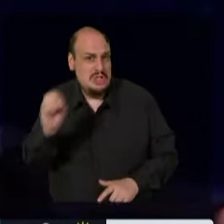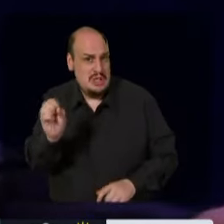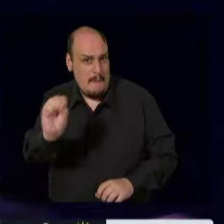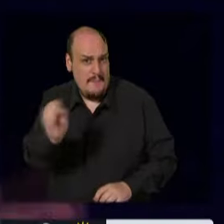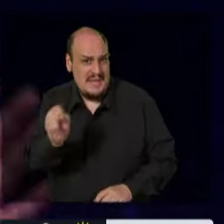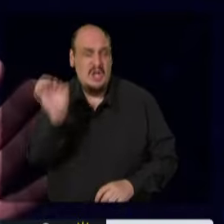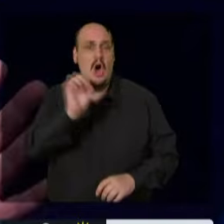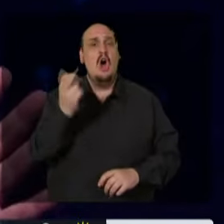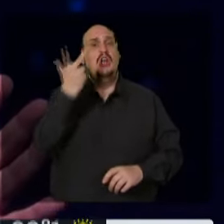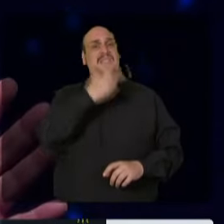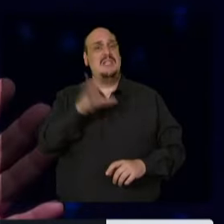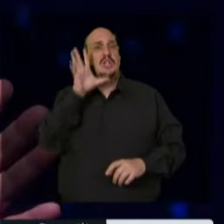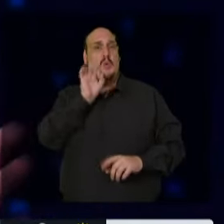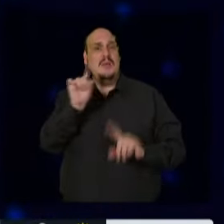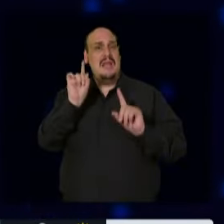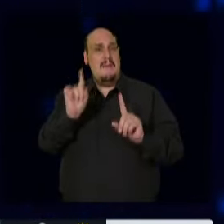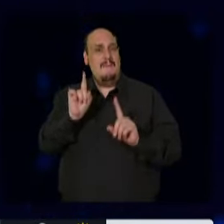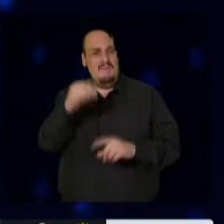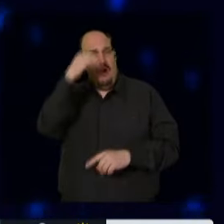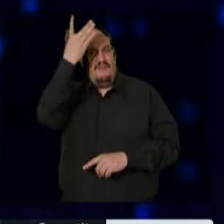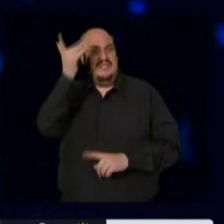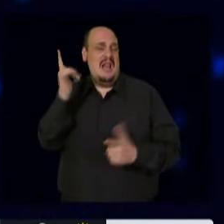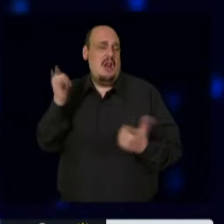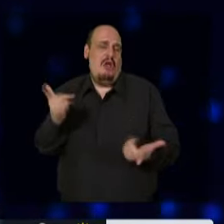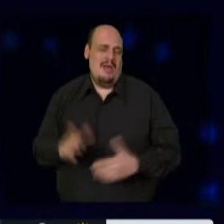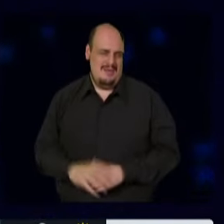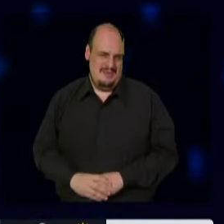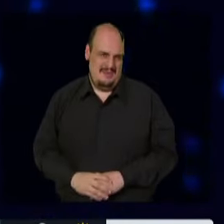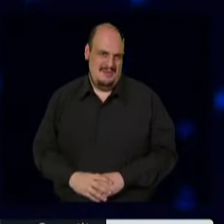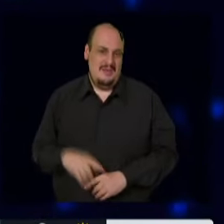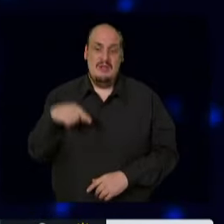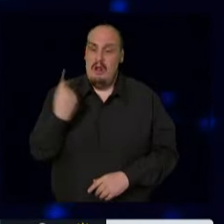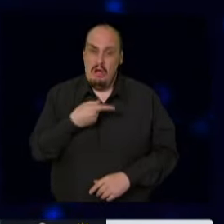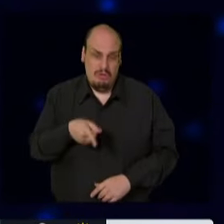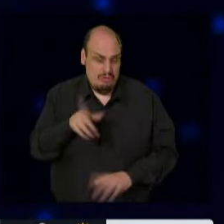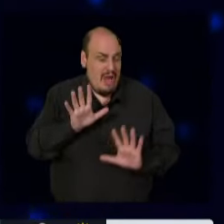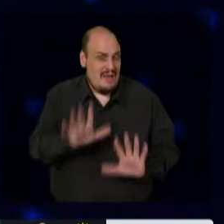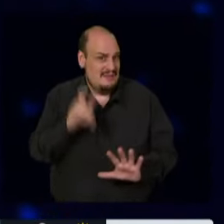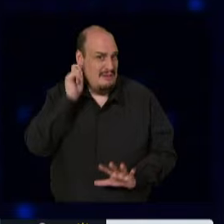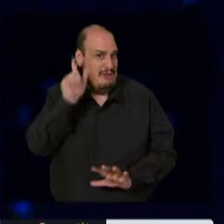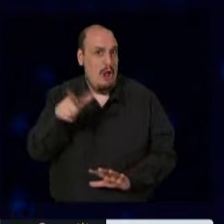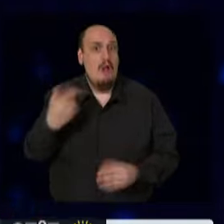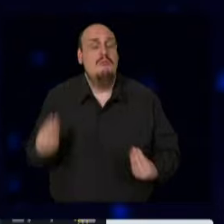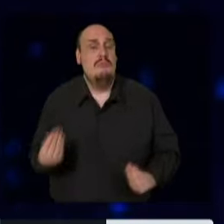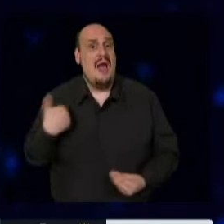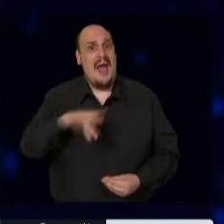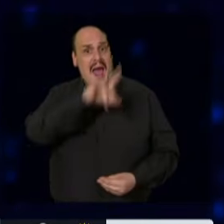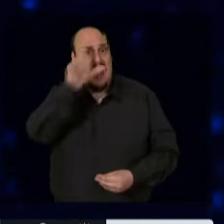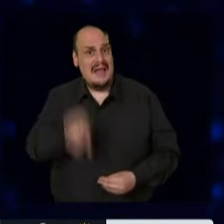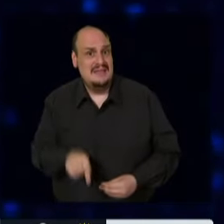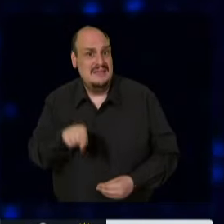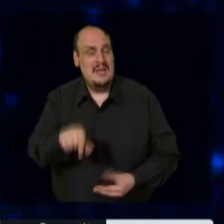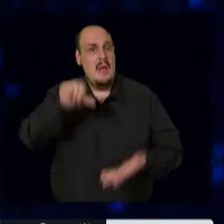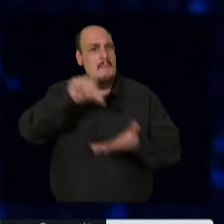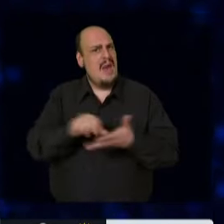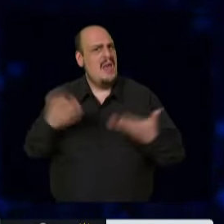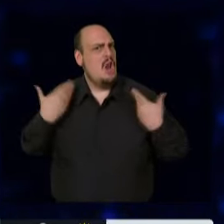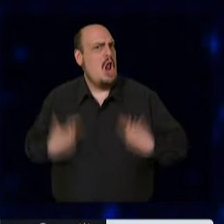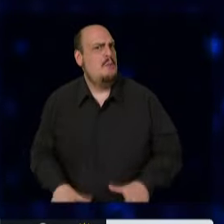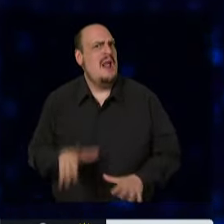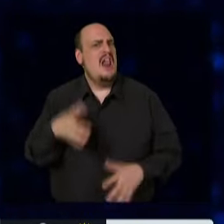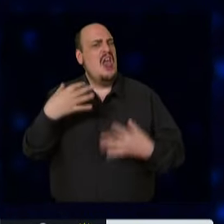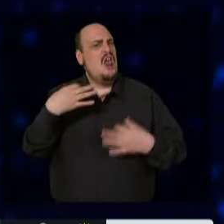los 350 que artificialmente pone más. Esto es lo que vamos a hacer porque Argentina, para ser un país normal,